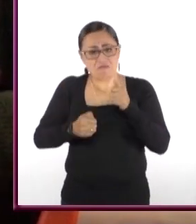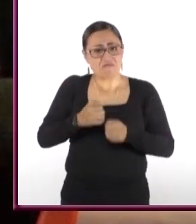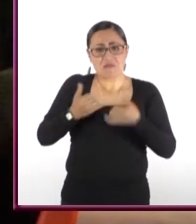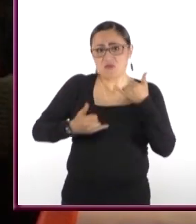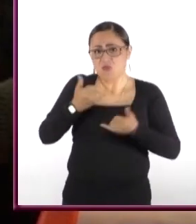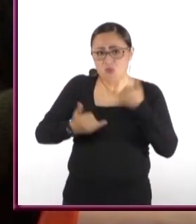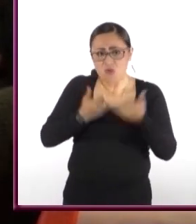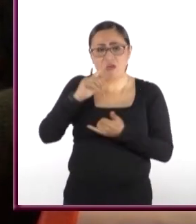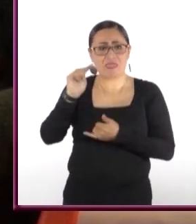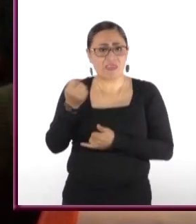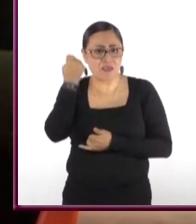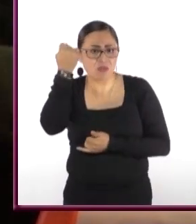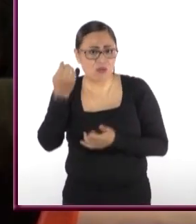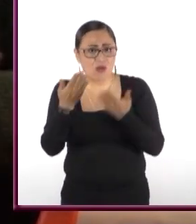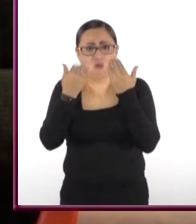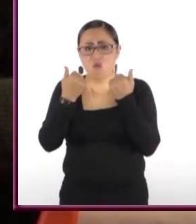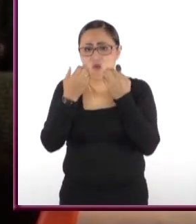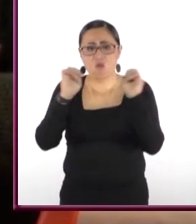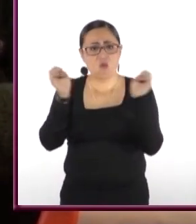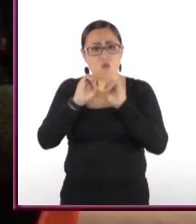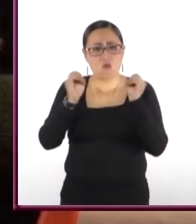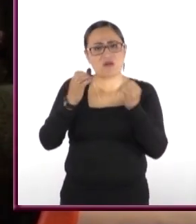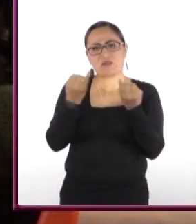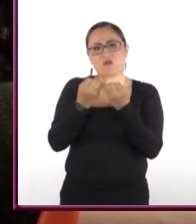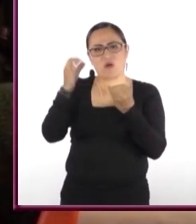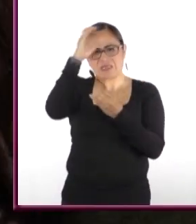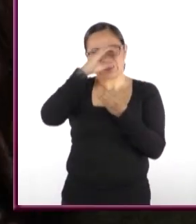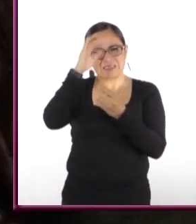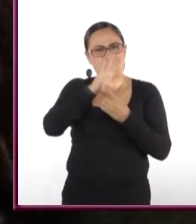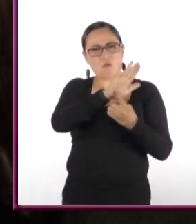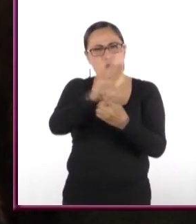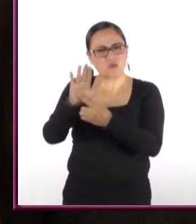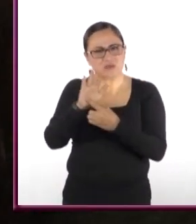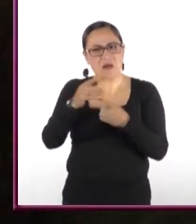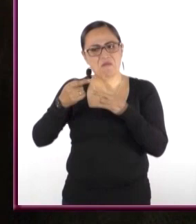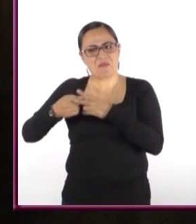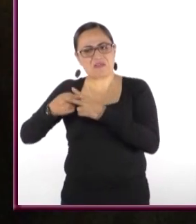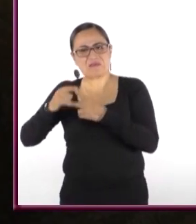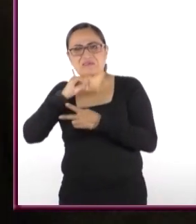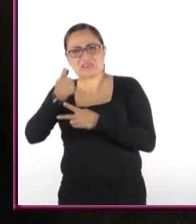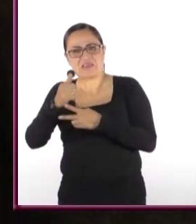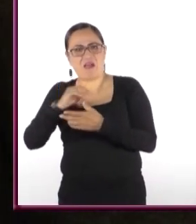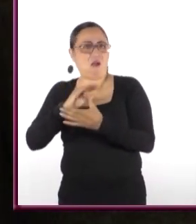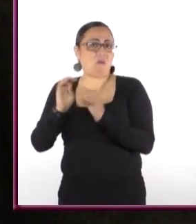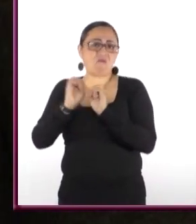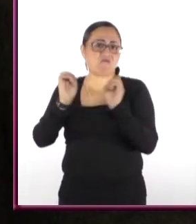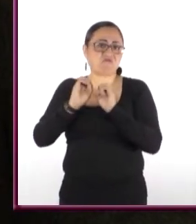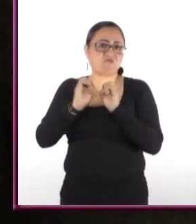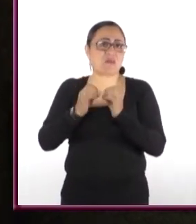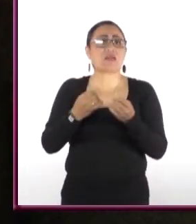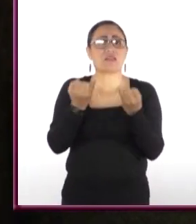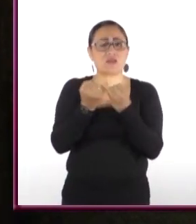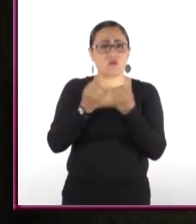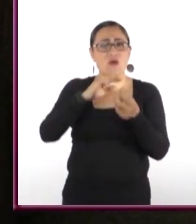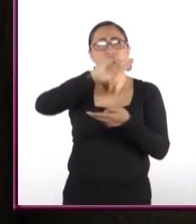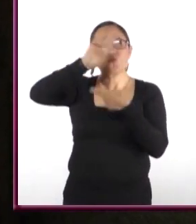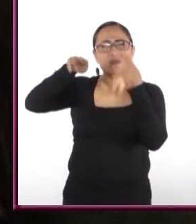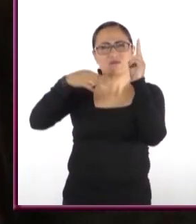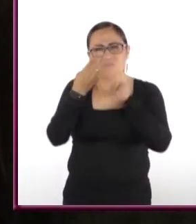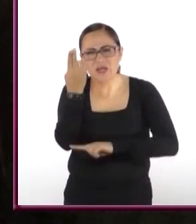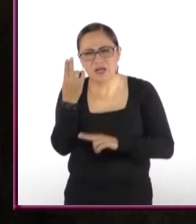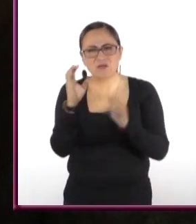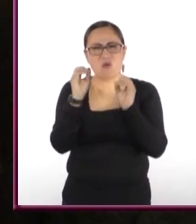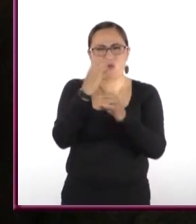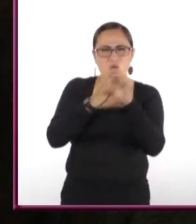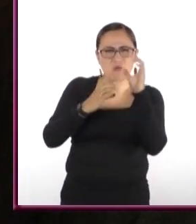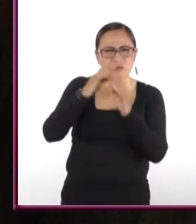videojuegos, ni tecnología, ni nada que la ciencia haya dado. No podríamos estudiar el universo ni a los microorganismos.